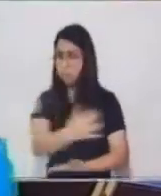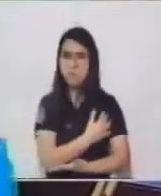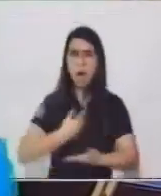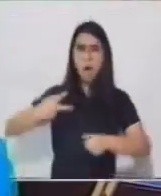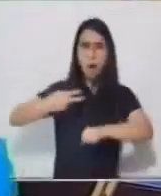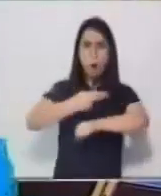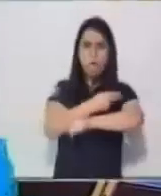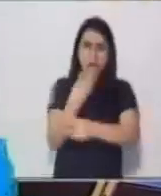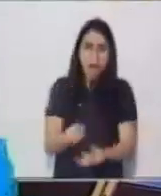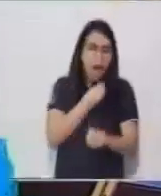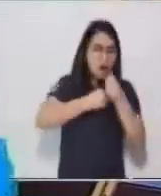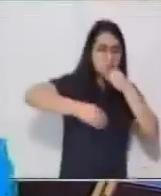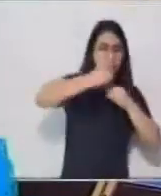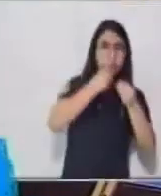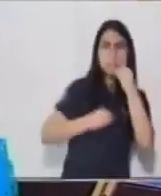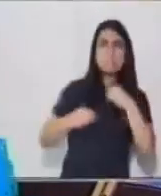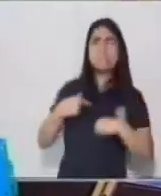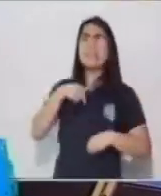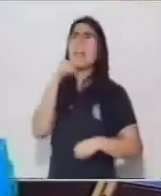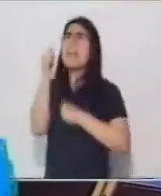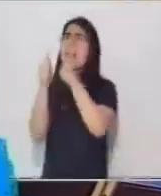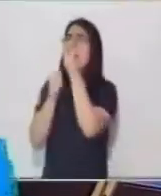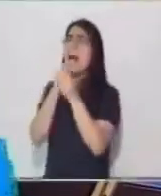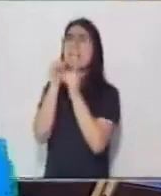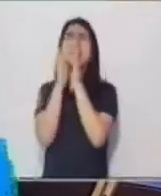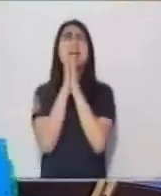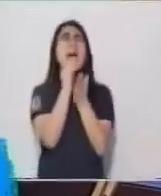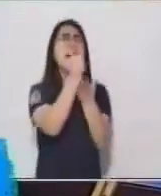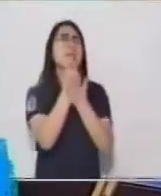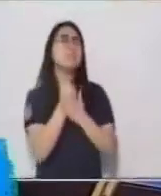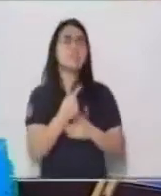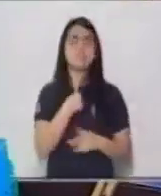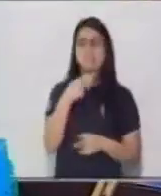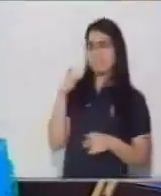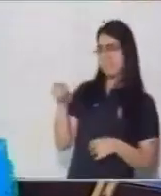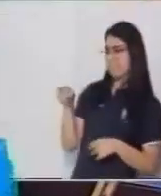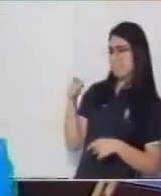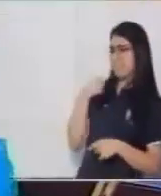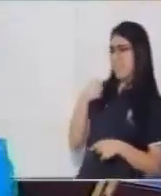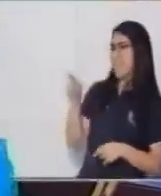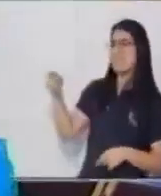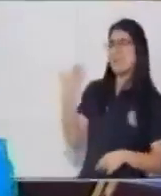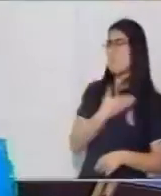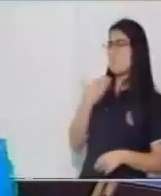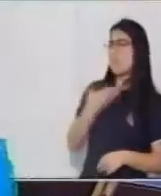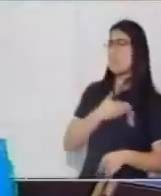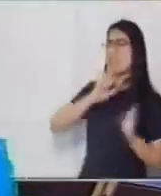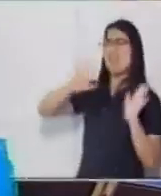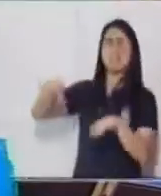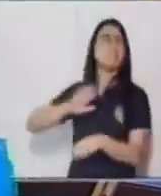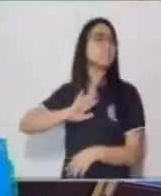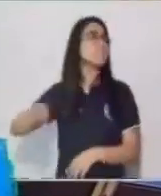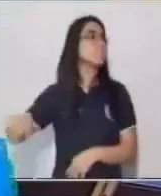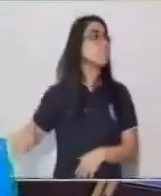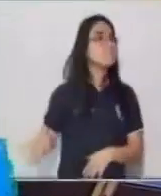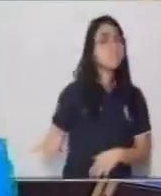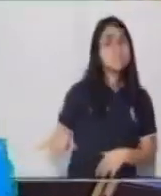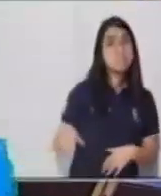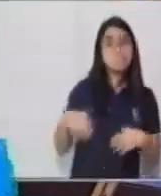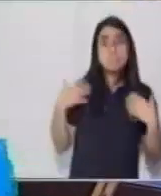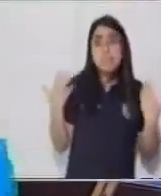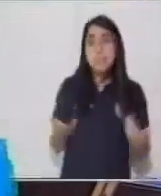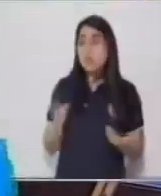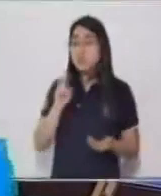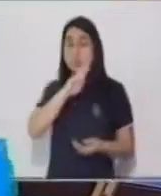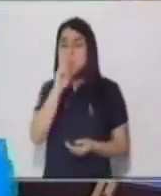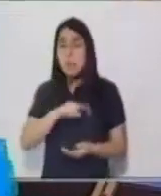realidad diga una verdad, las demás personas ya no me van a creer. Entonces, por eso te invito a que siempre digamos